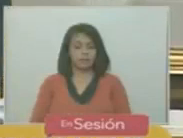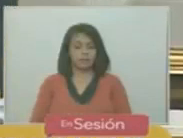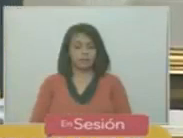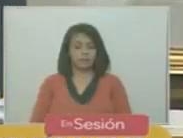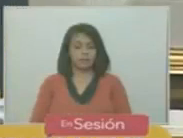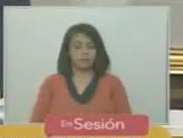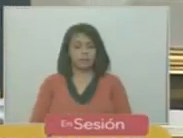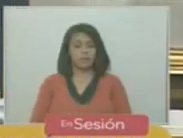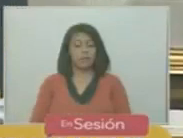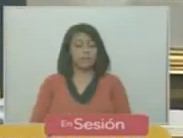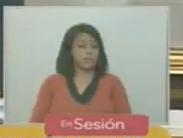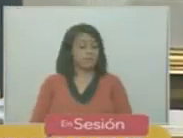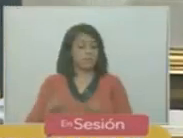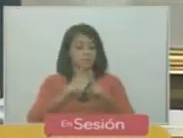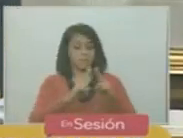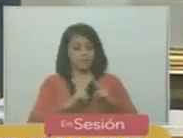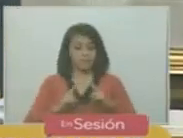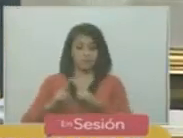en lo popular,